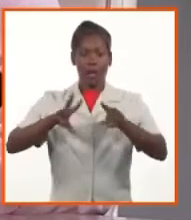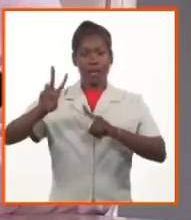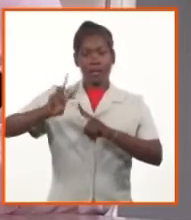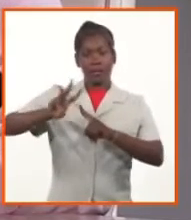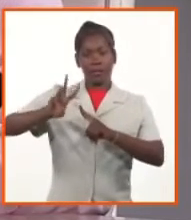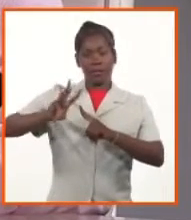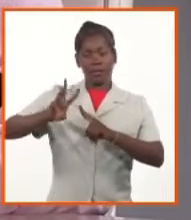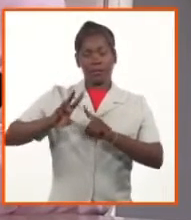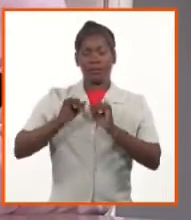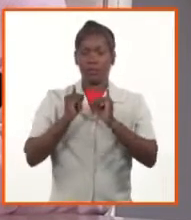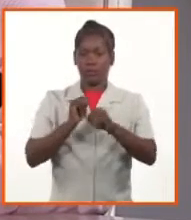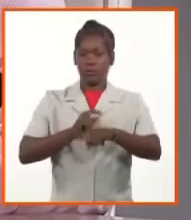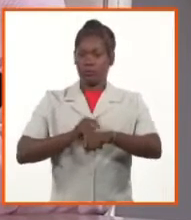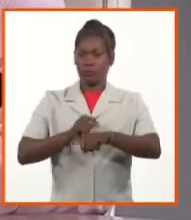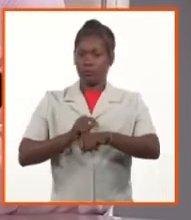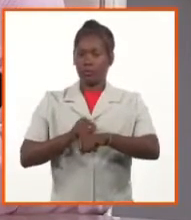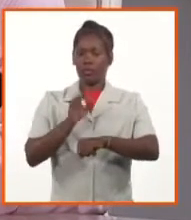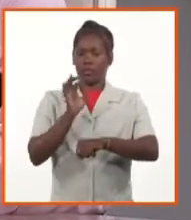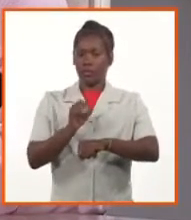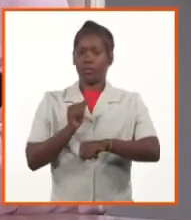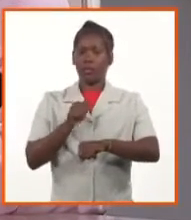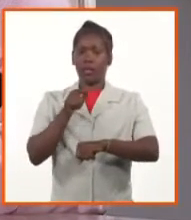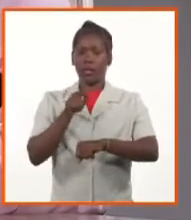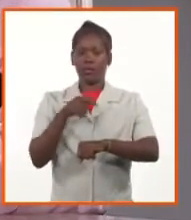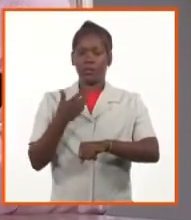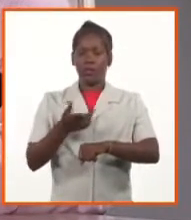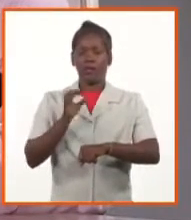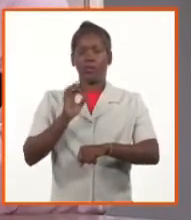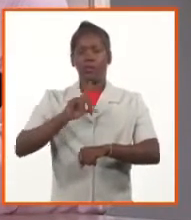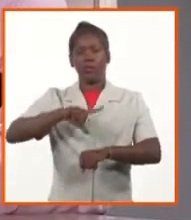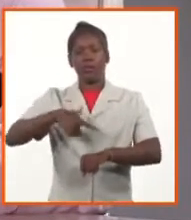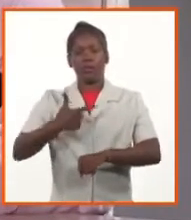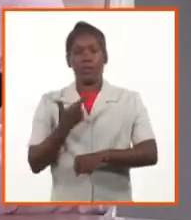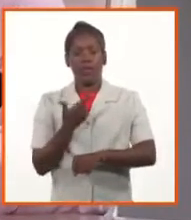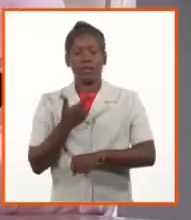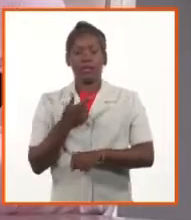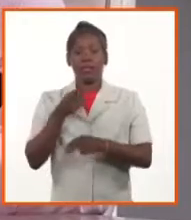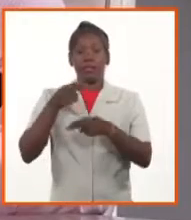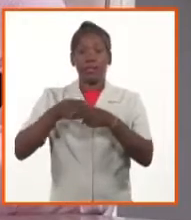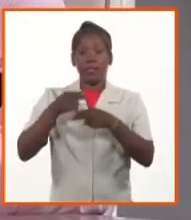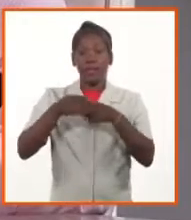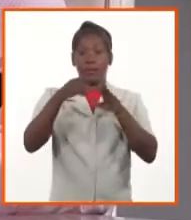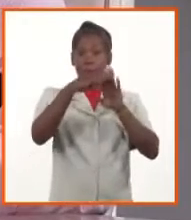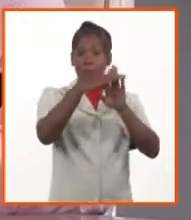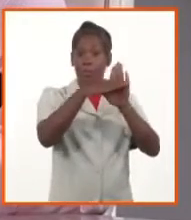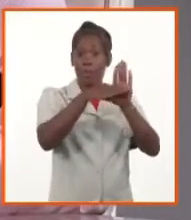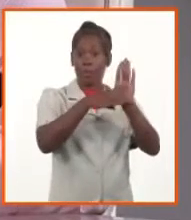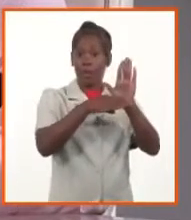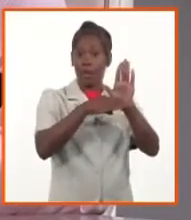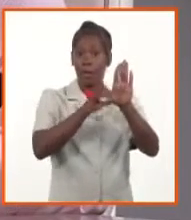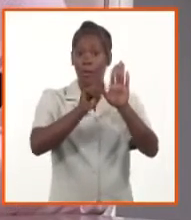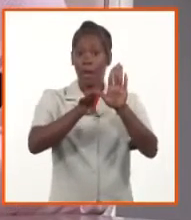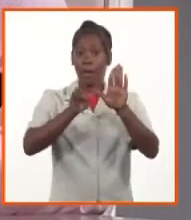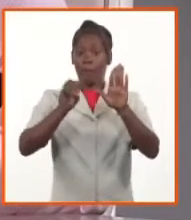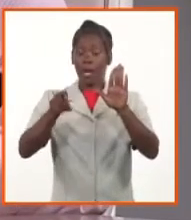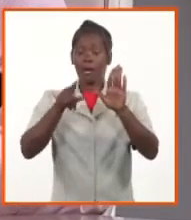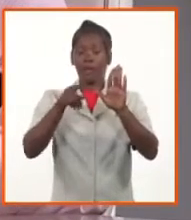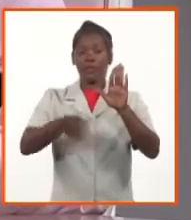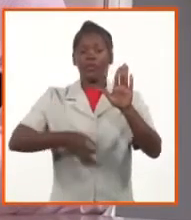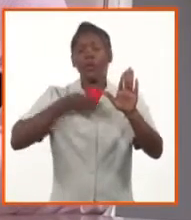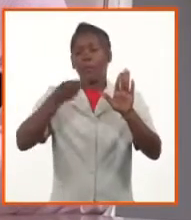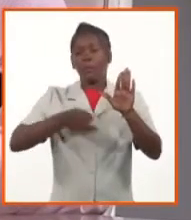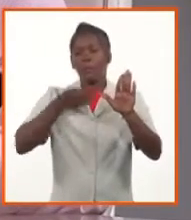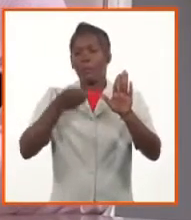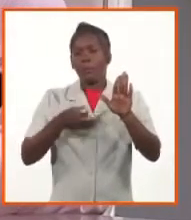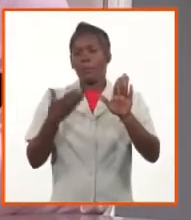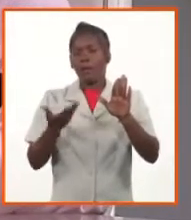segmento crítico, Mirada Crítica precisamente se llama, que también está hablando precisamente